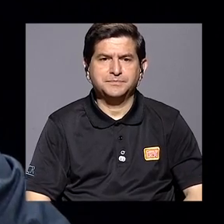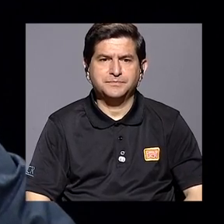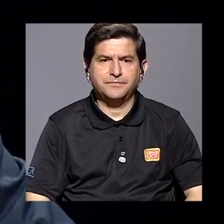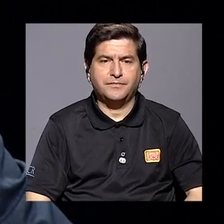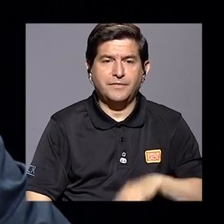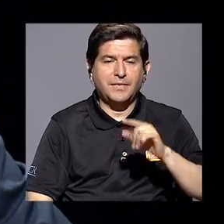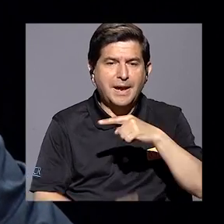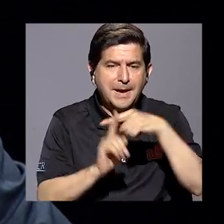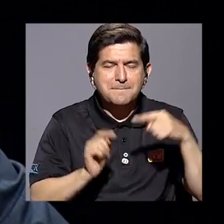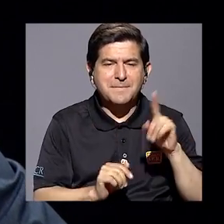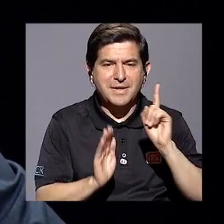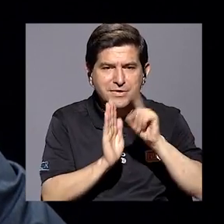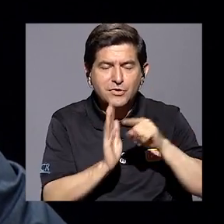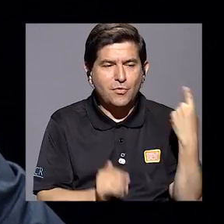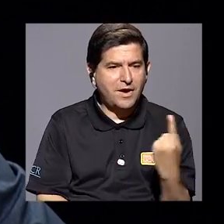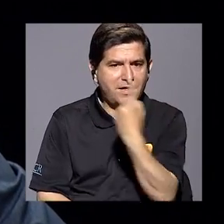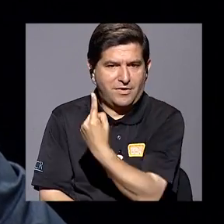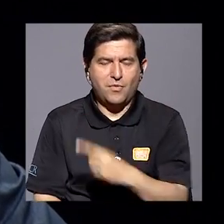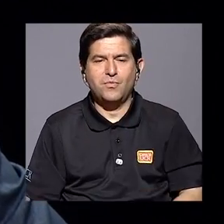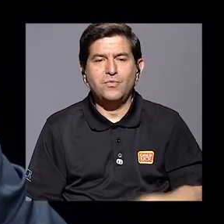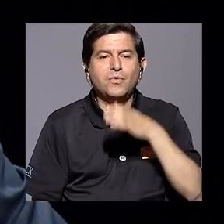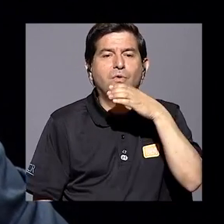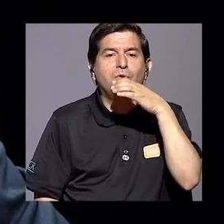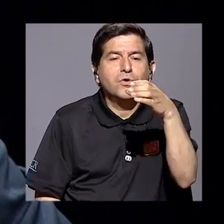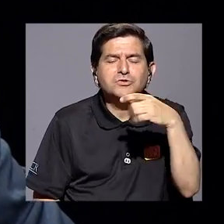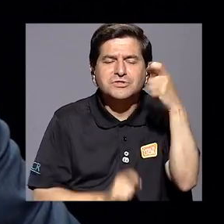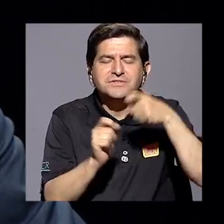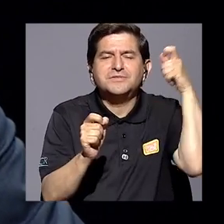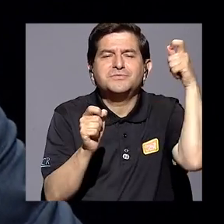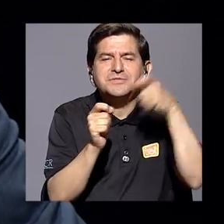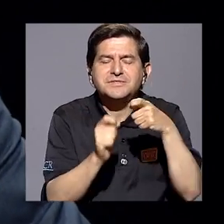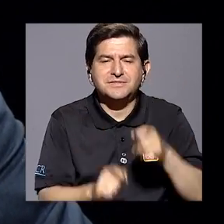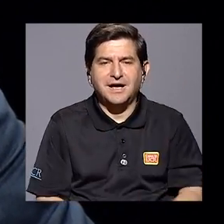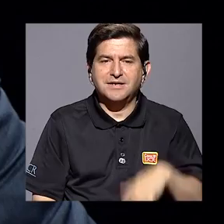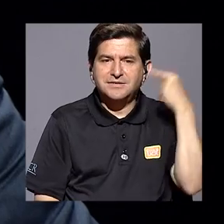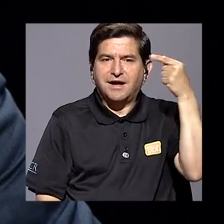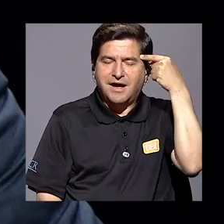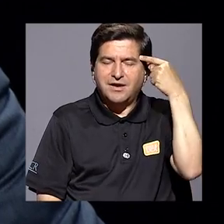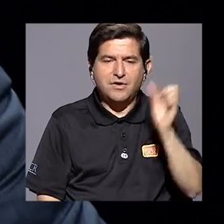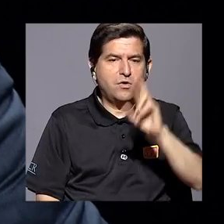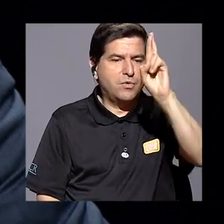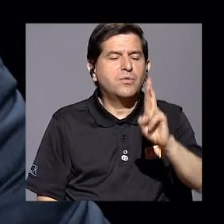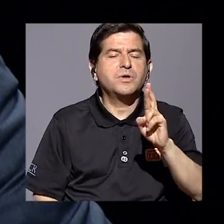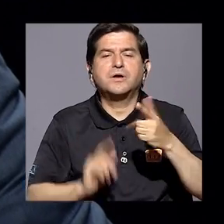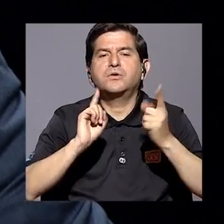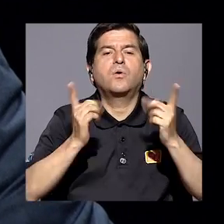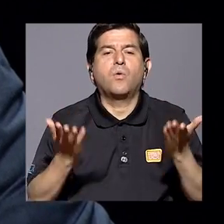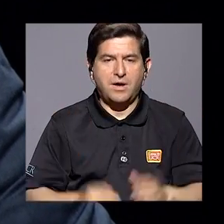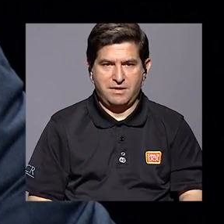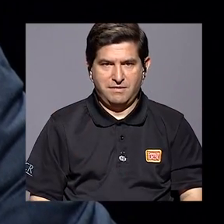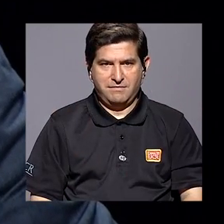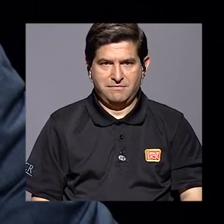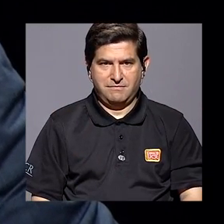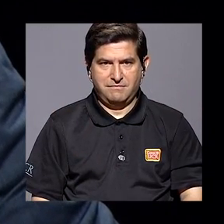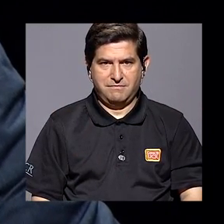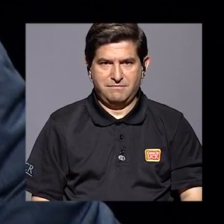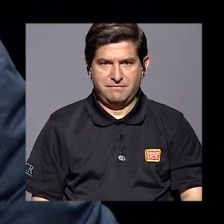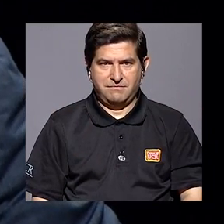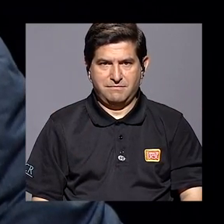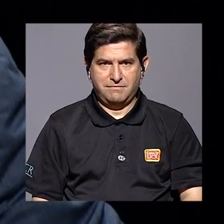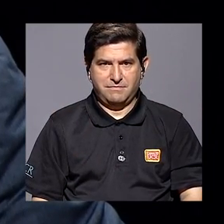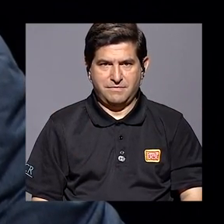en medio minuto cada uno una recomendación concreta para el gobierno de costa rica sobre cómo